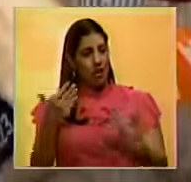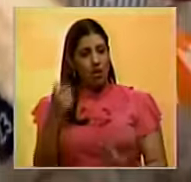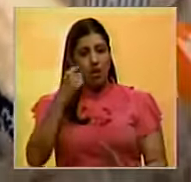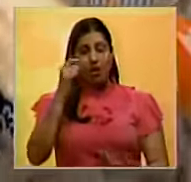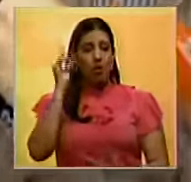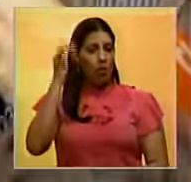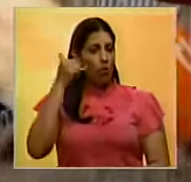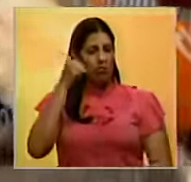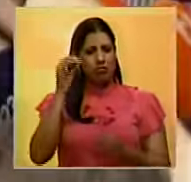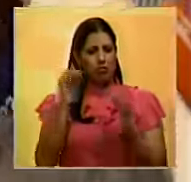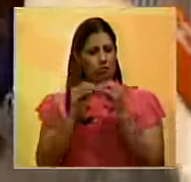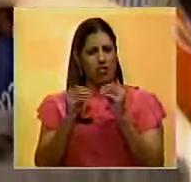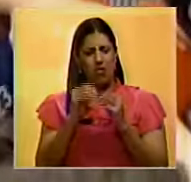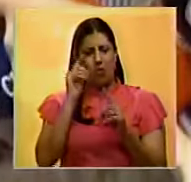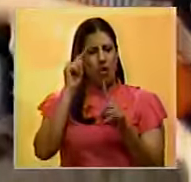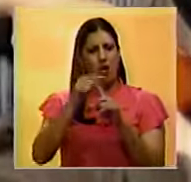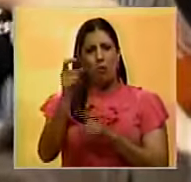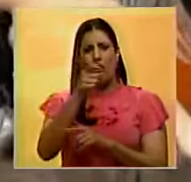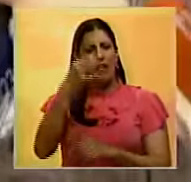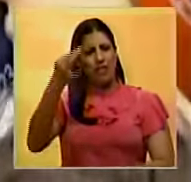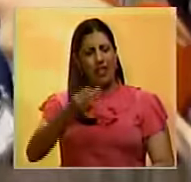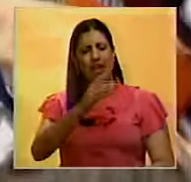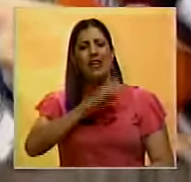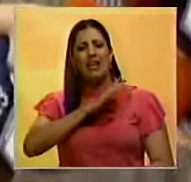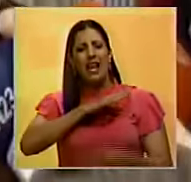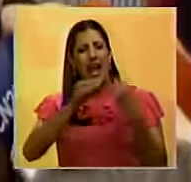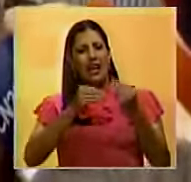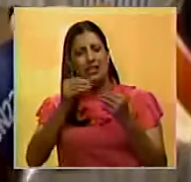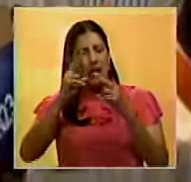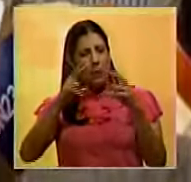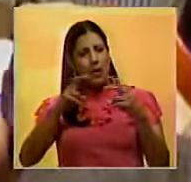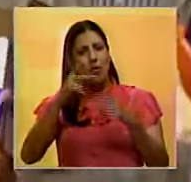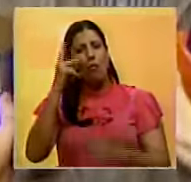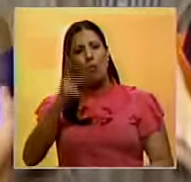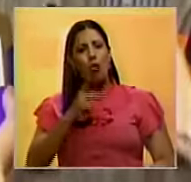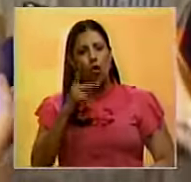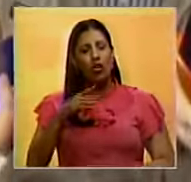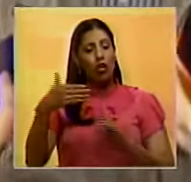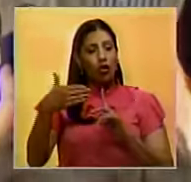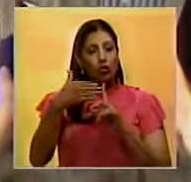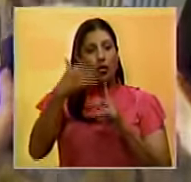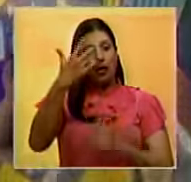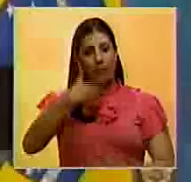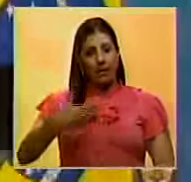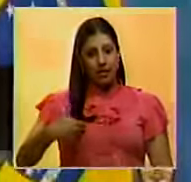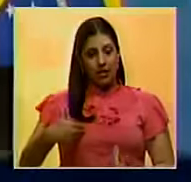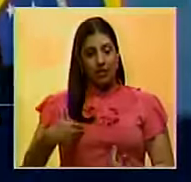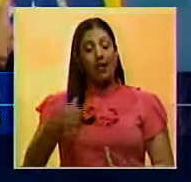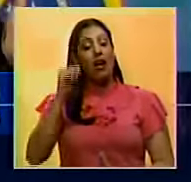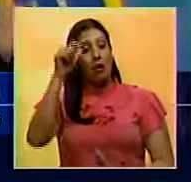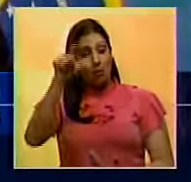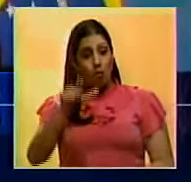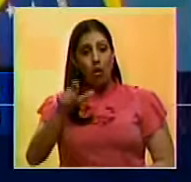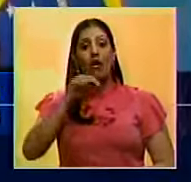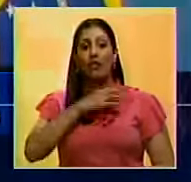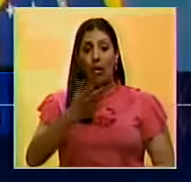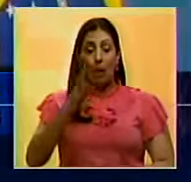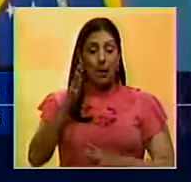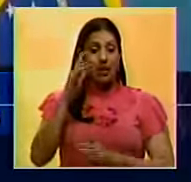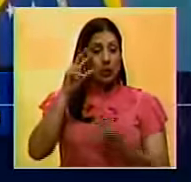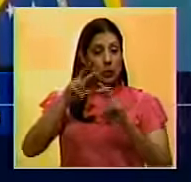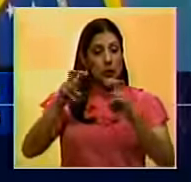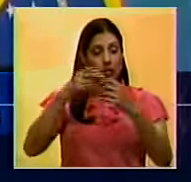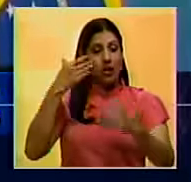la escucha no tiene como fin Buscar la verdad sino realizar espionaje político sobre la mandataria Fernández dice que el presunto